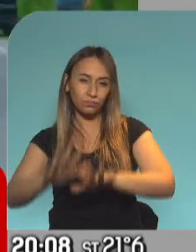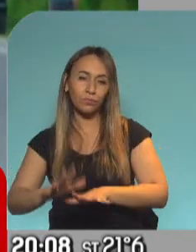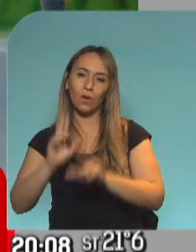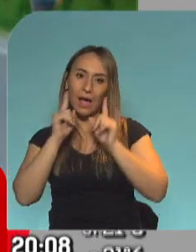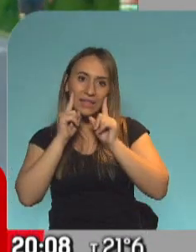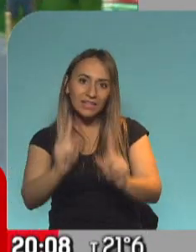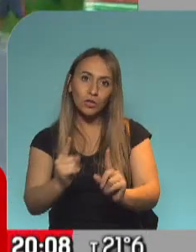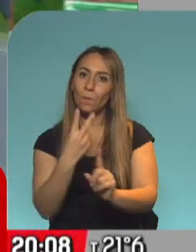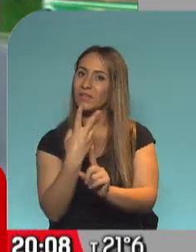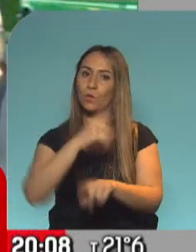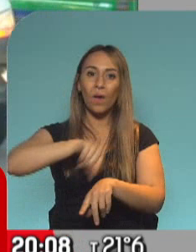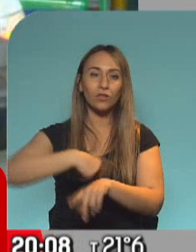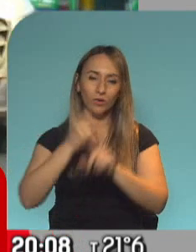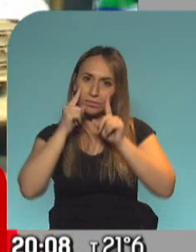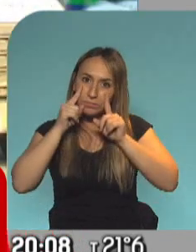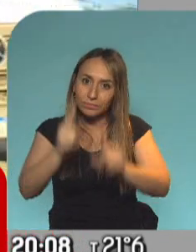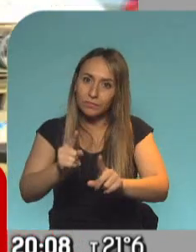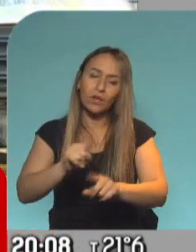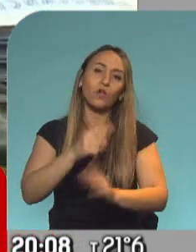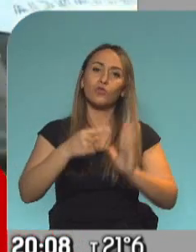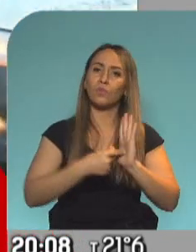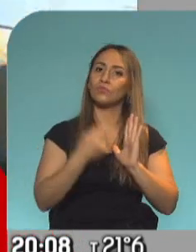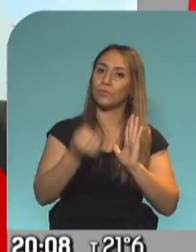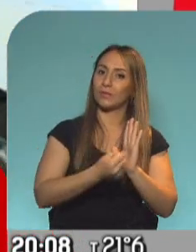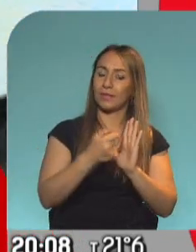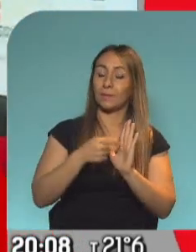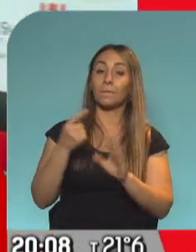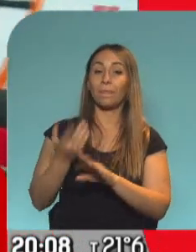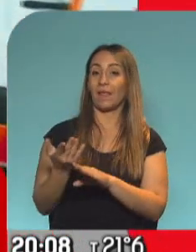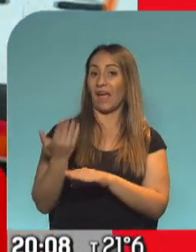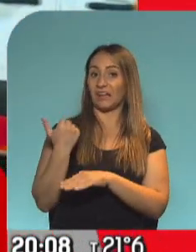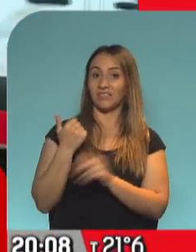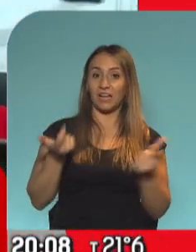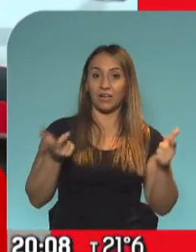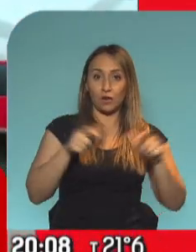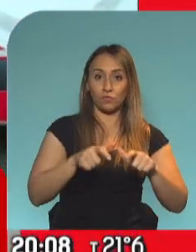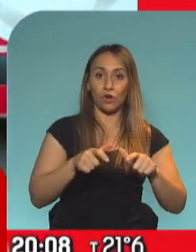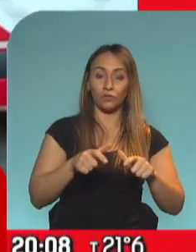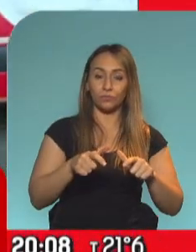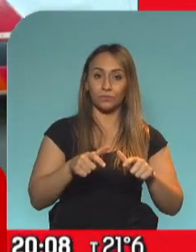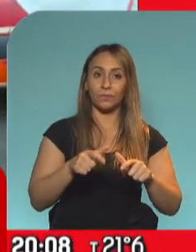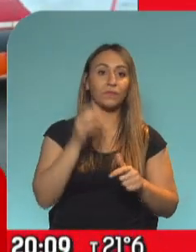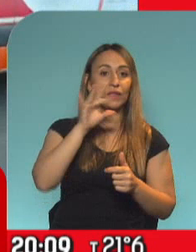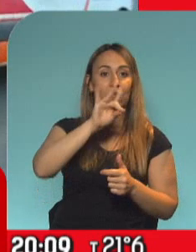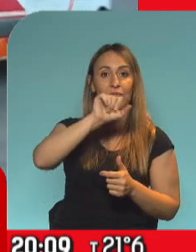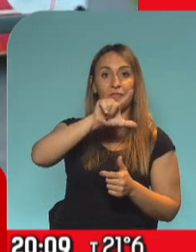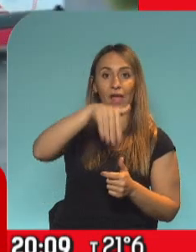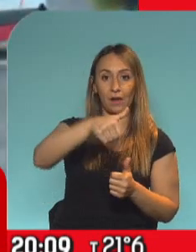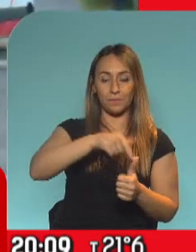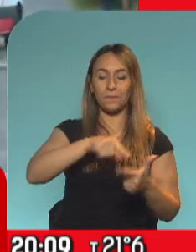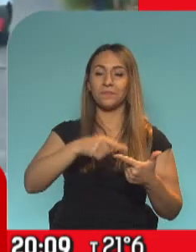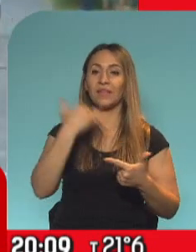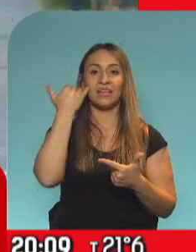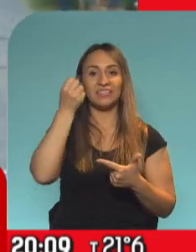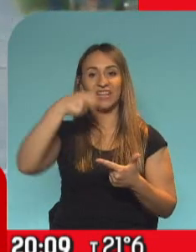horas otro de los puntos importantes hubo una reunión en el día de ayer donde se comprometió dalma y giannina a estar